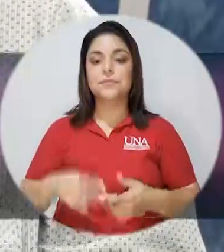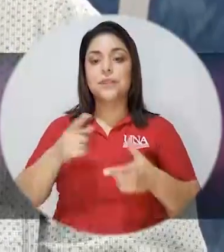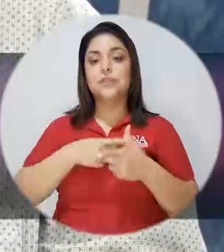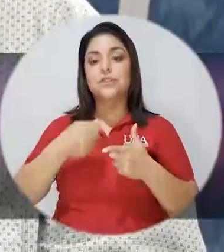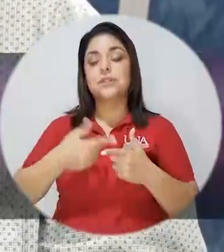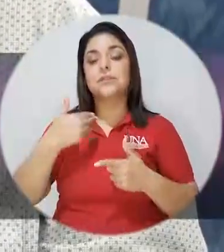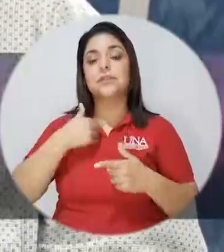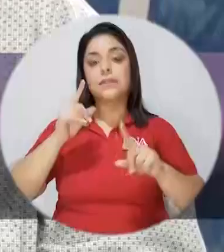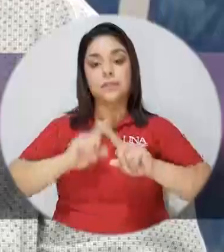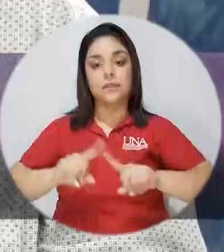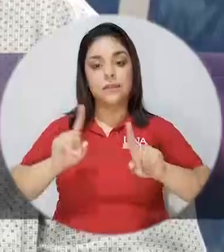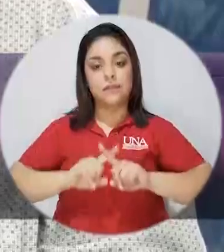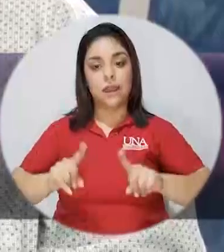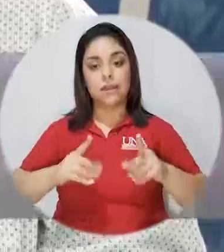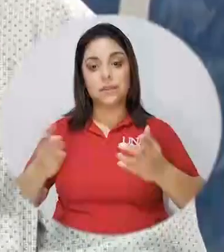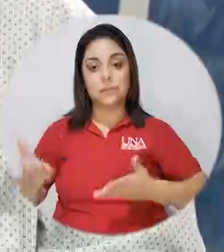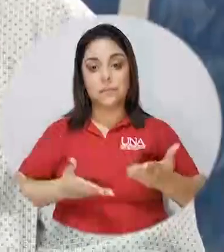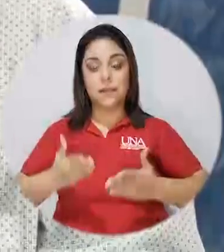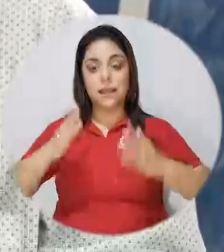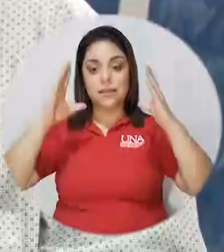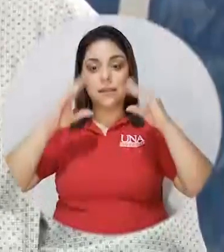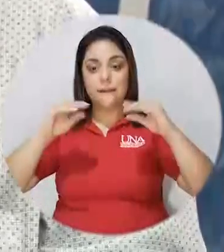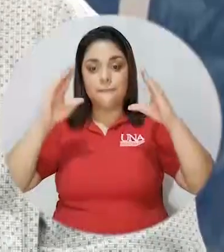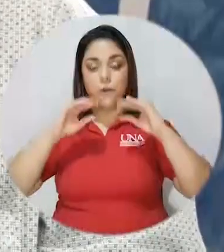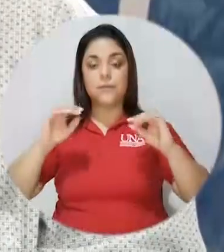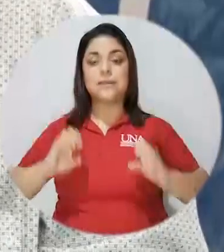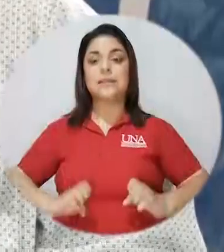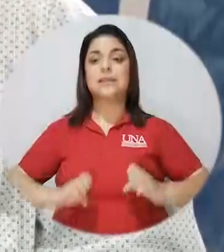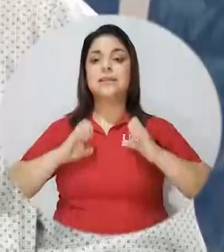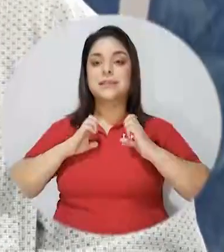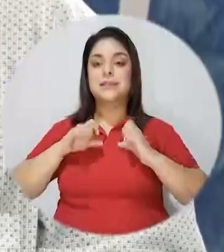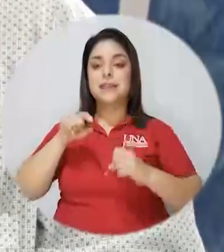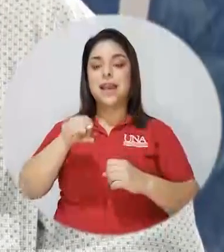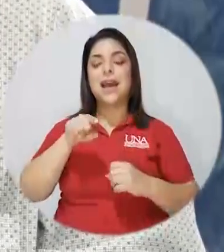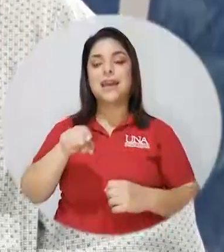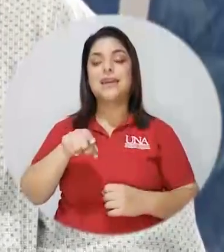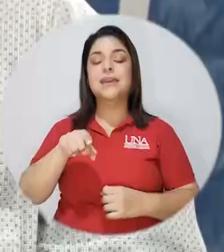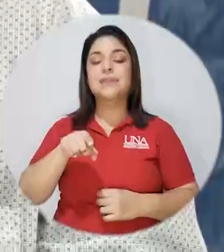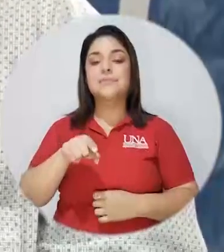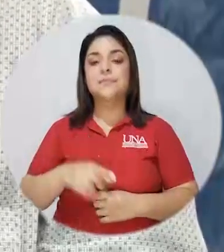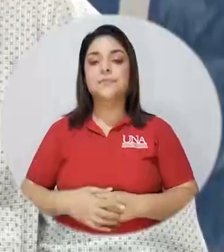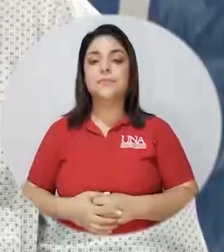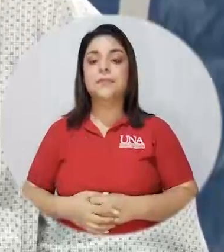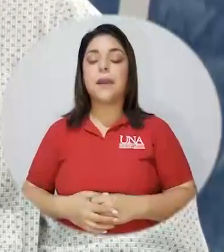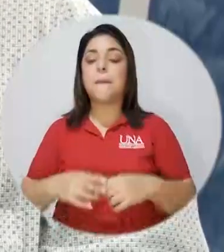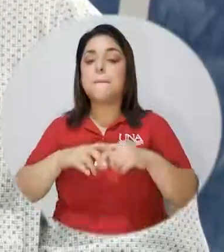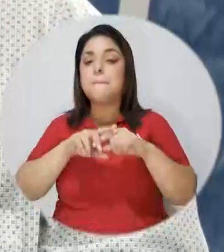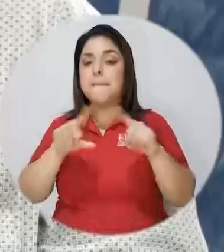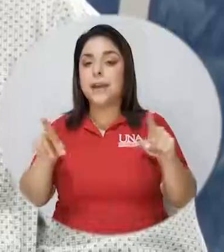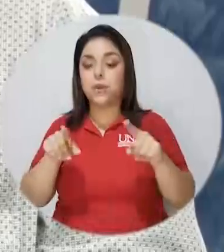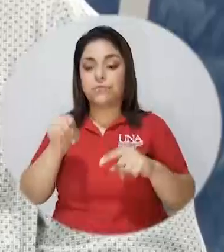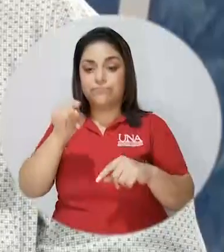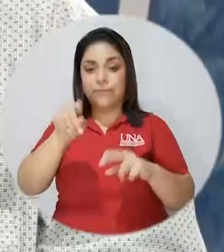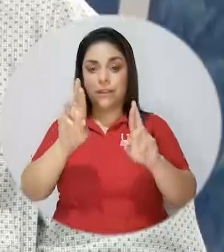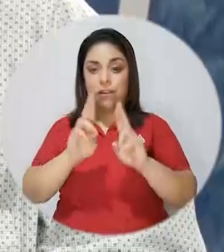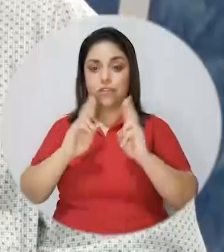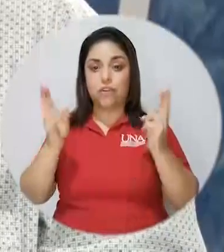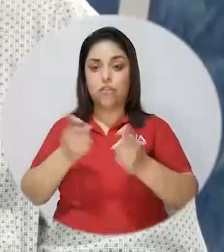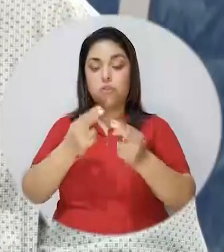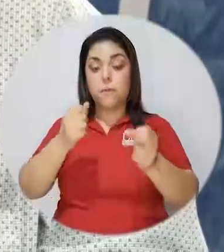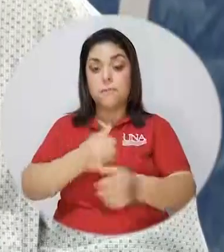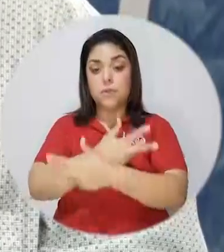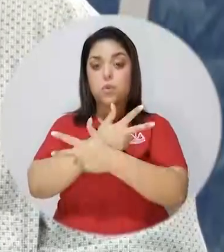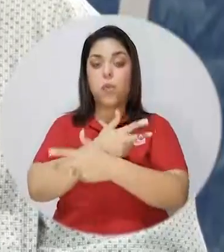sucedido. Entonces, hay varias plataformas que existen allí en el mercado y lo que son las reuniones